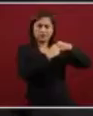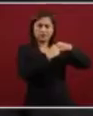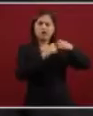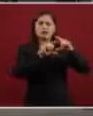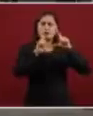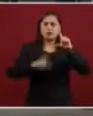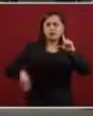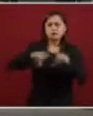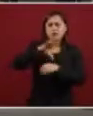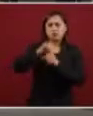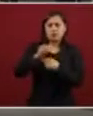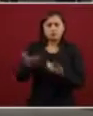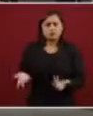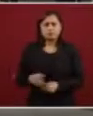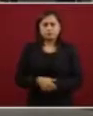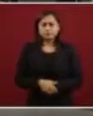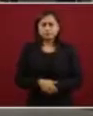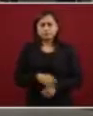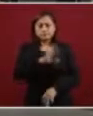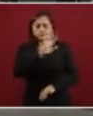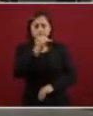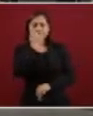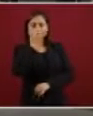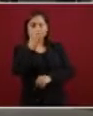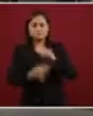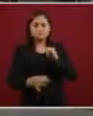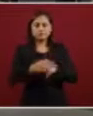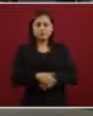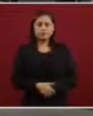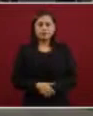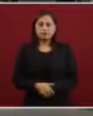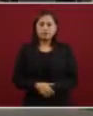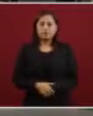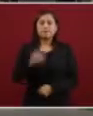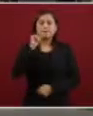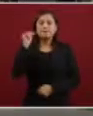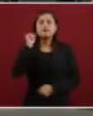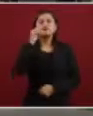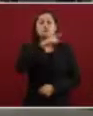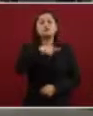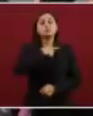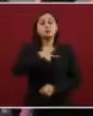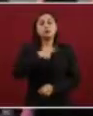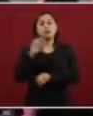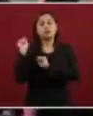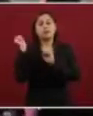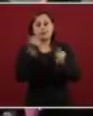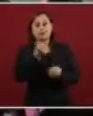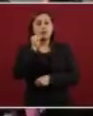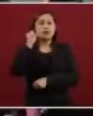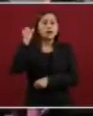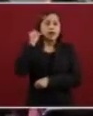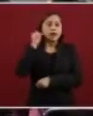nada más por último bueno ayer le gusta el béisbol los águilas tuvieron el juego más largo